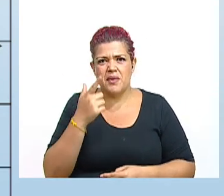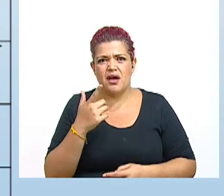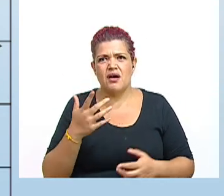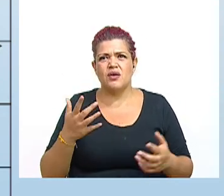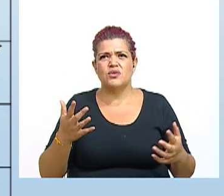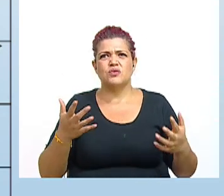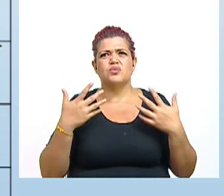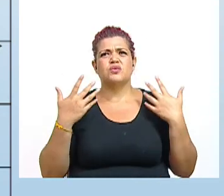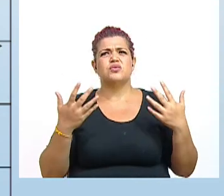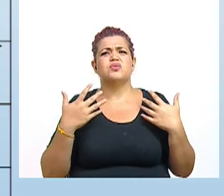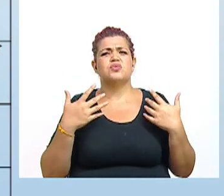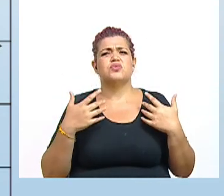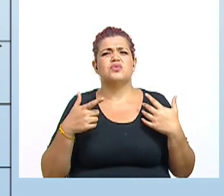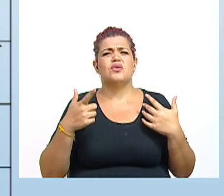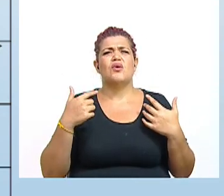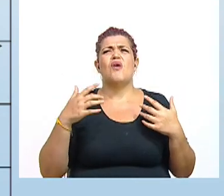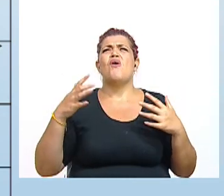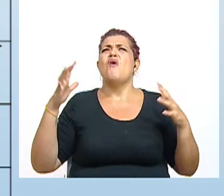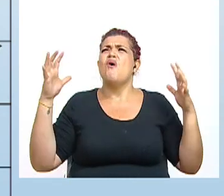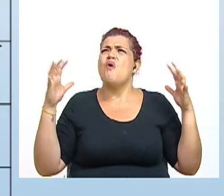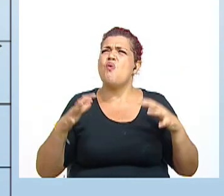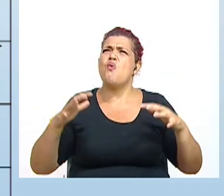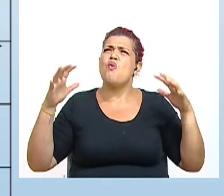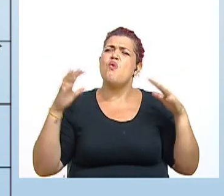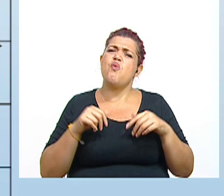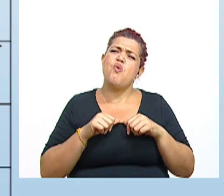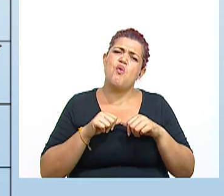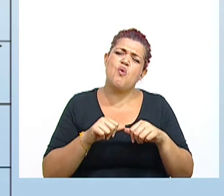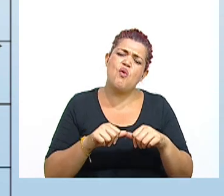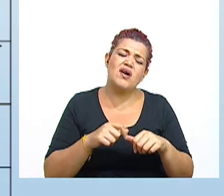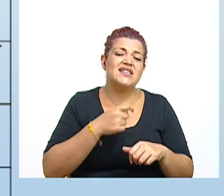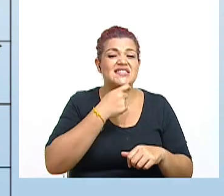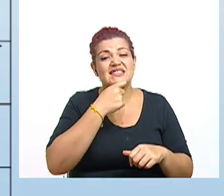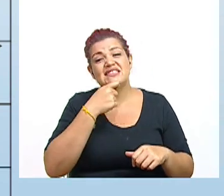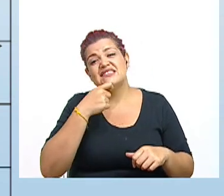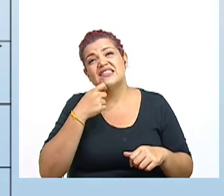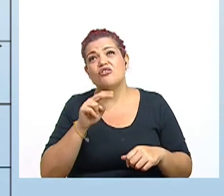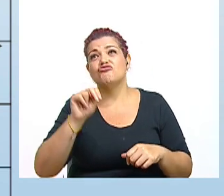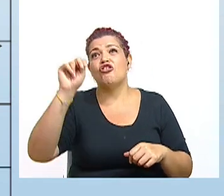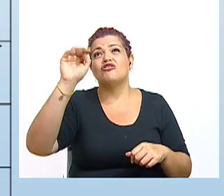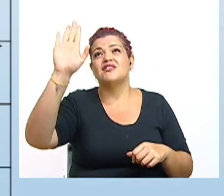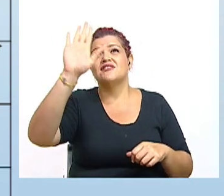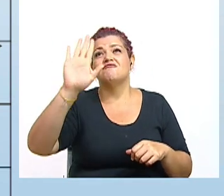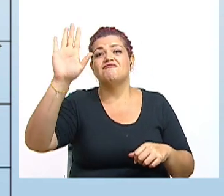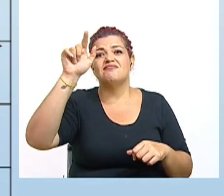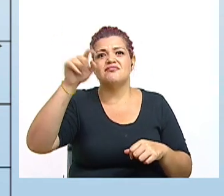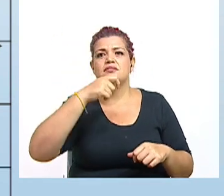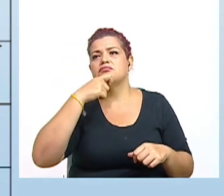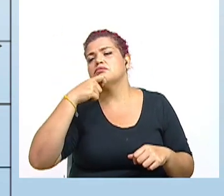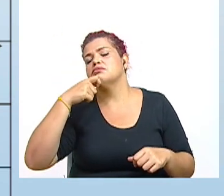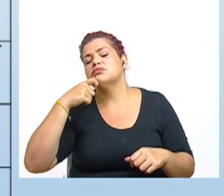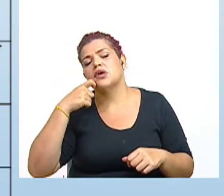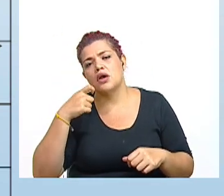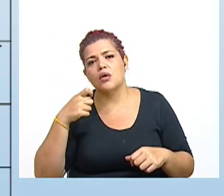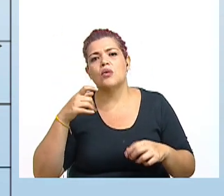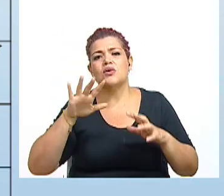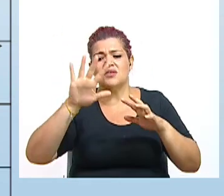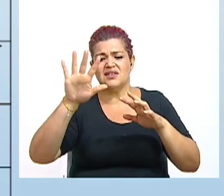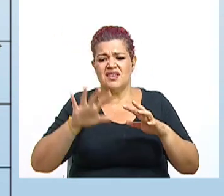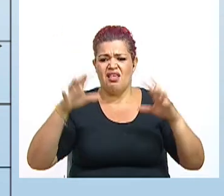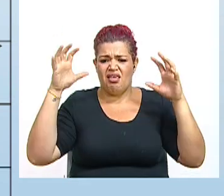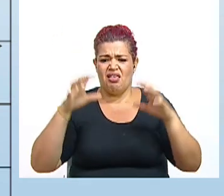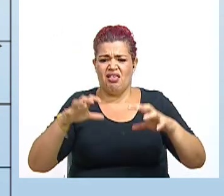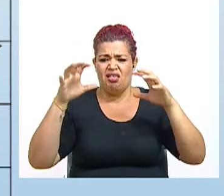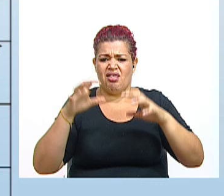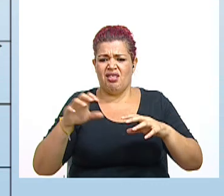tropicales, los temporales prolongados, la sequía en el Pacífico Norte y Central, el temporal del Caribe y la zona